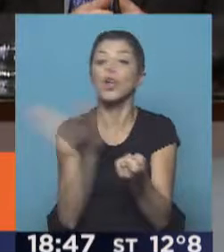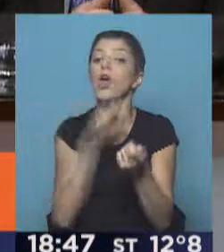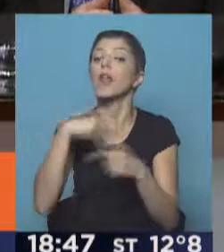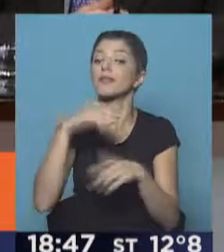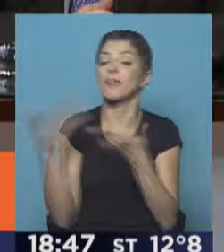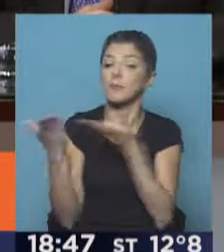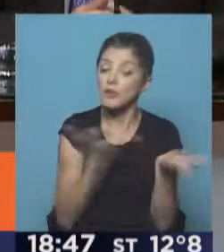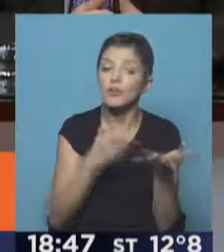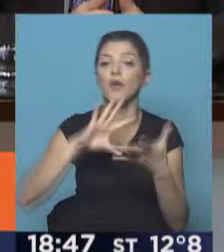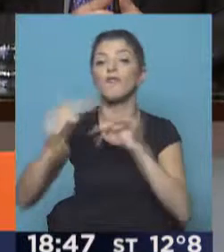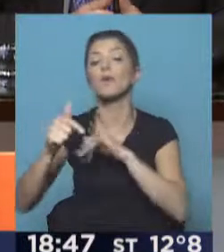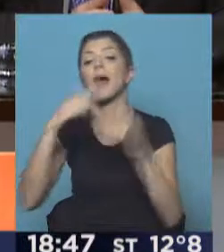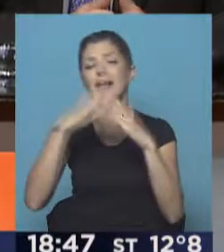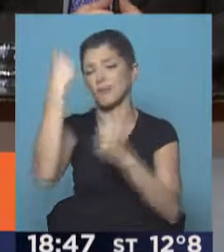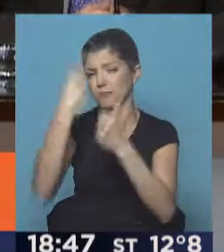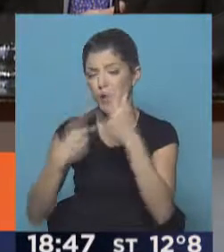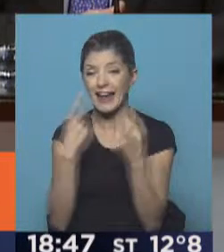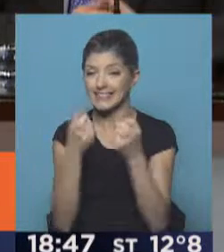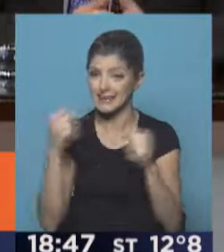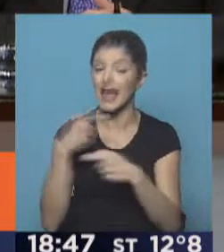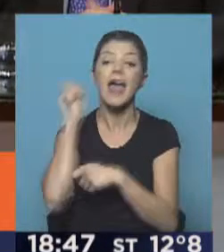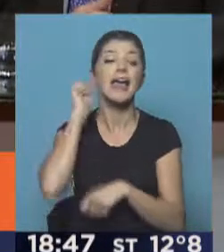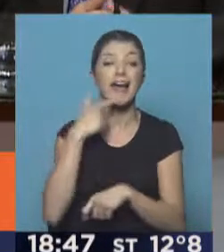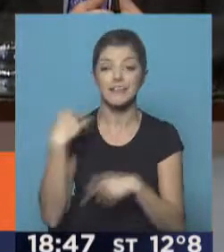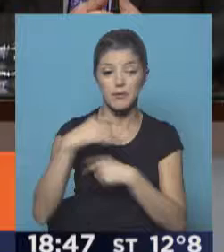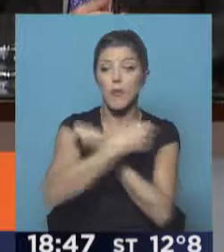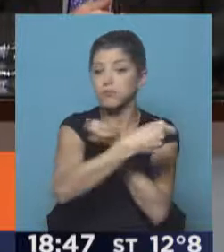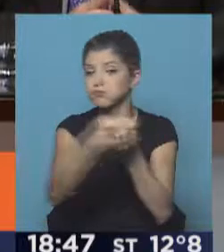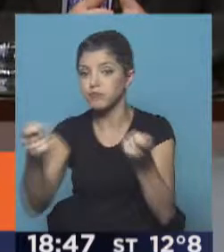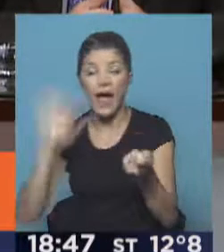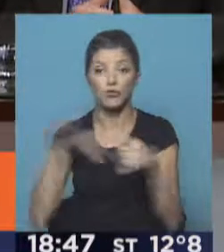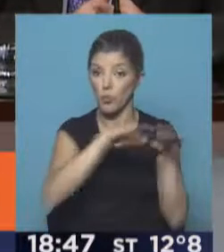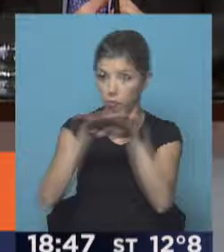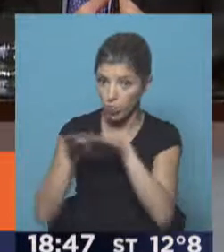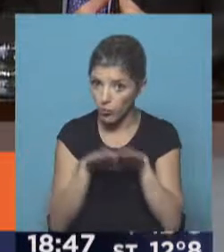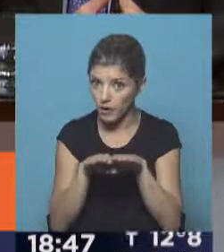funcionar. Y eso genera muchas presiones y muchas tensiones,